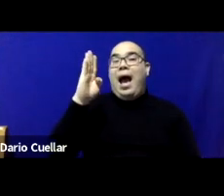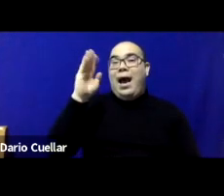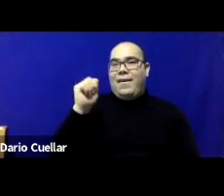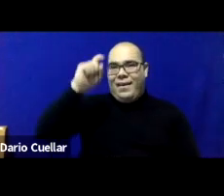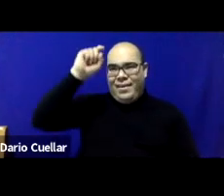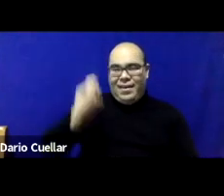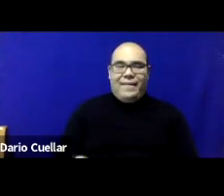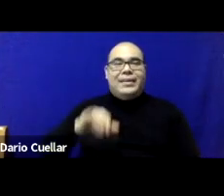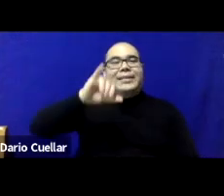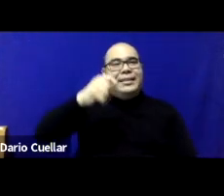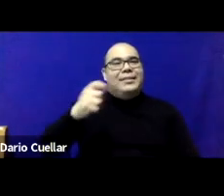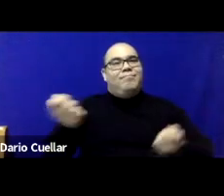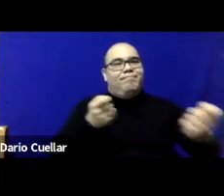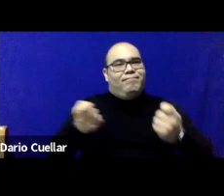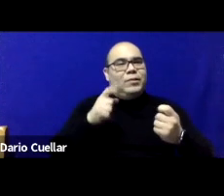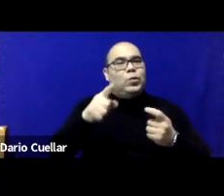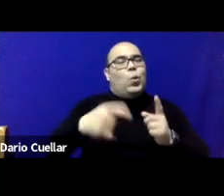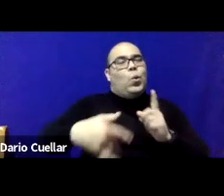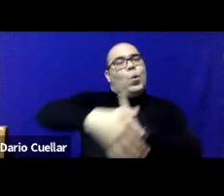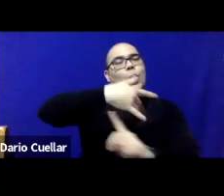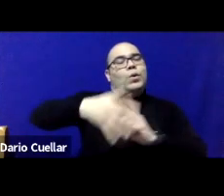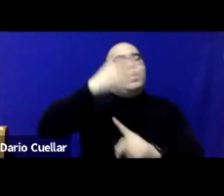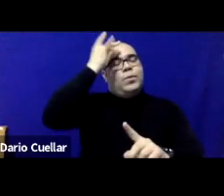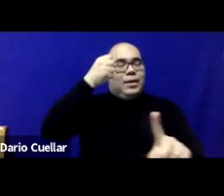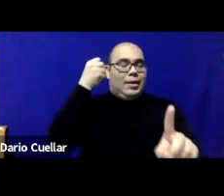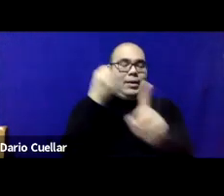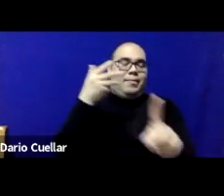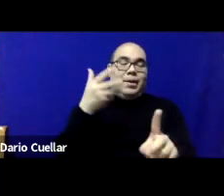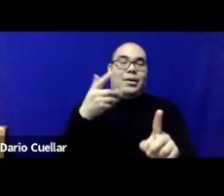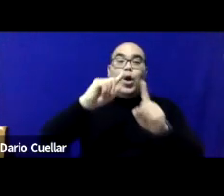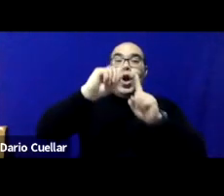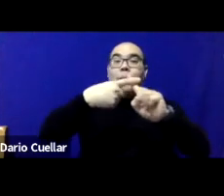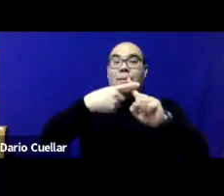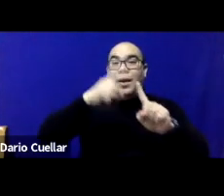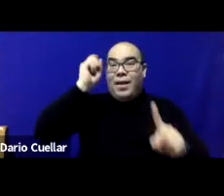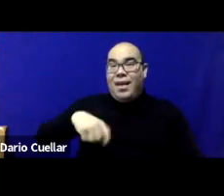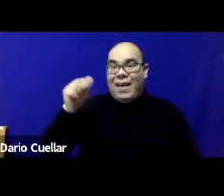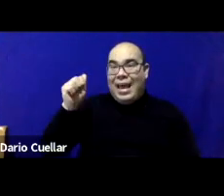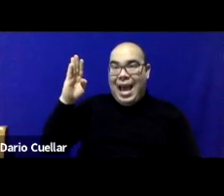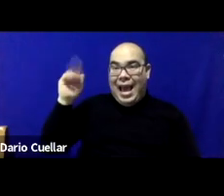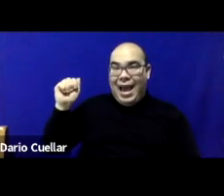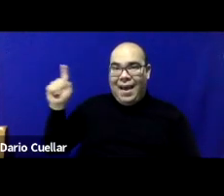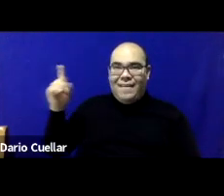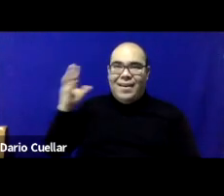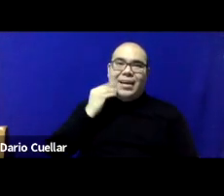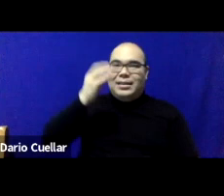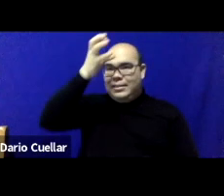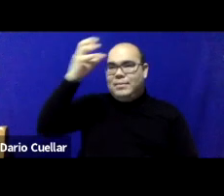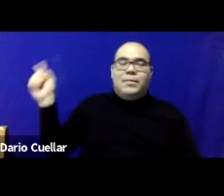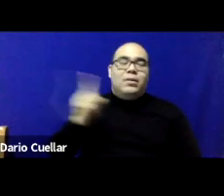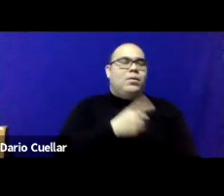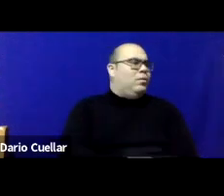contextos, porque si no, no voy a poder generar ese impacto. Entonces, lo primero, un experto en ABA lo primero que te va a decir es que si no